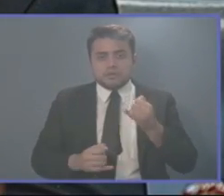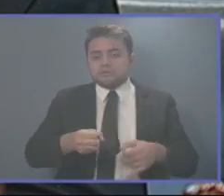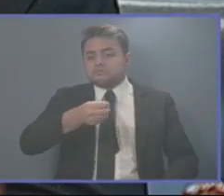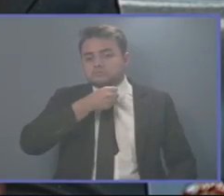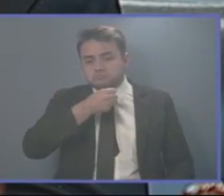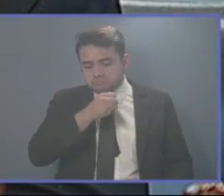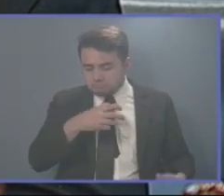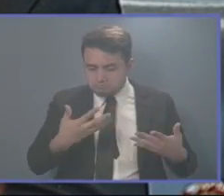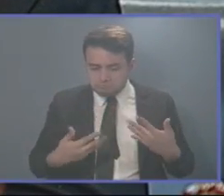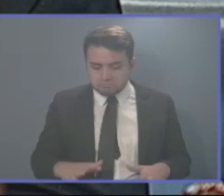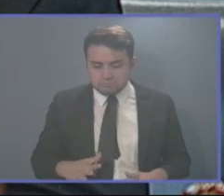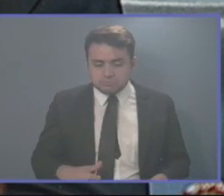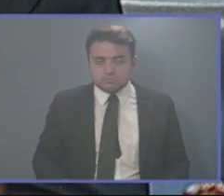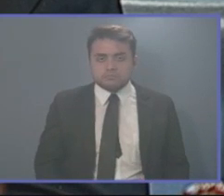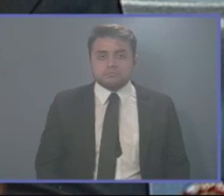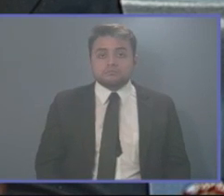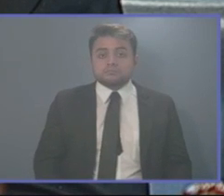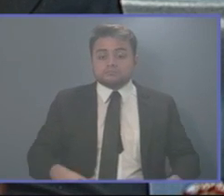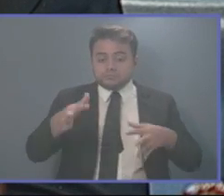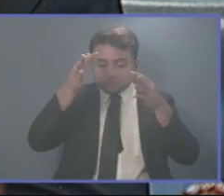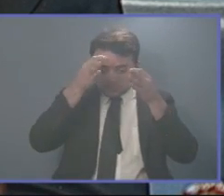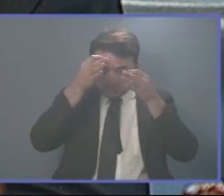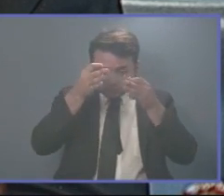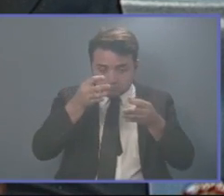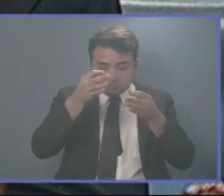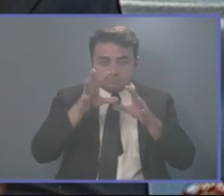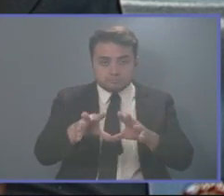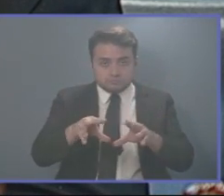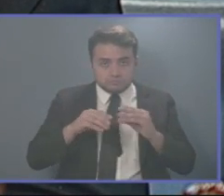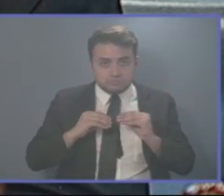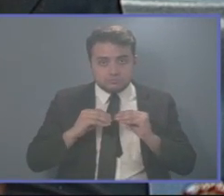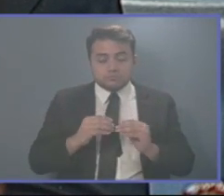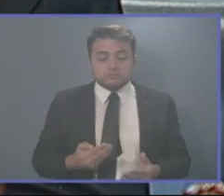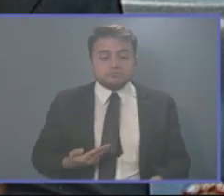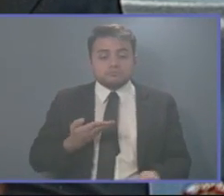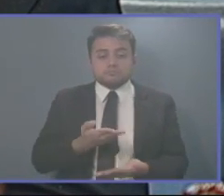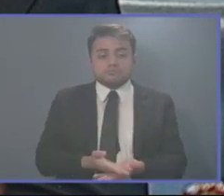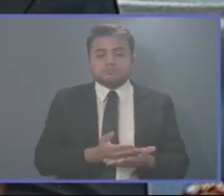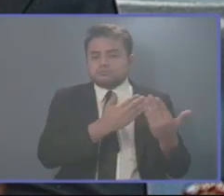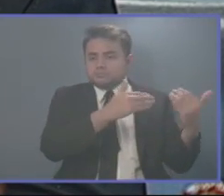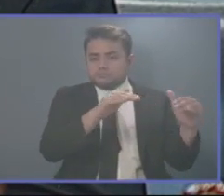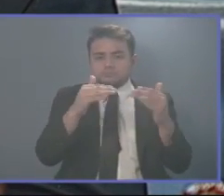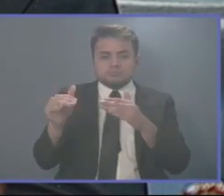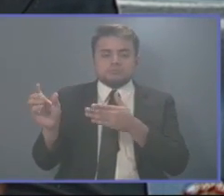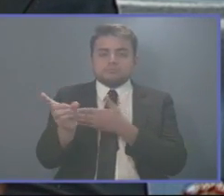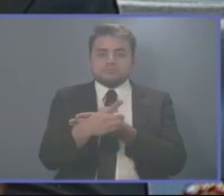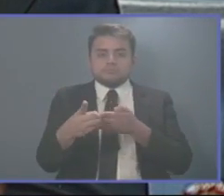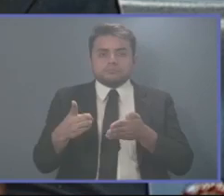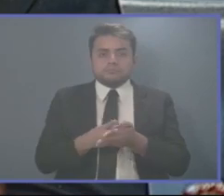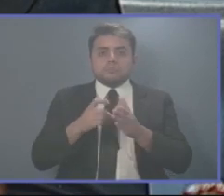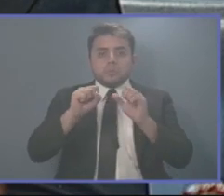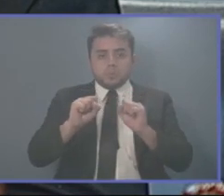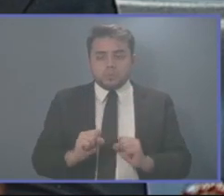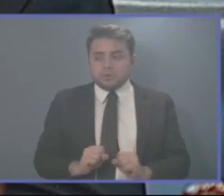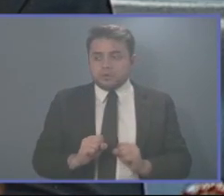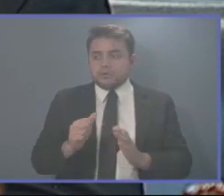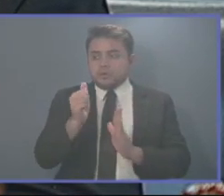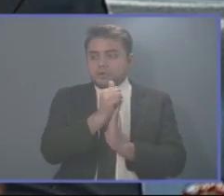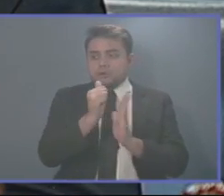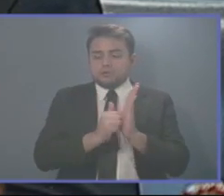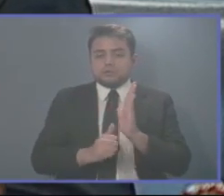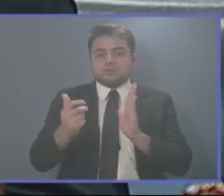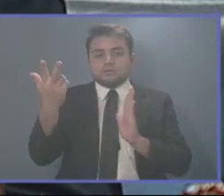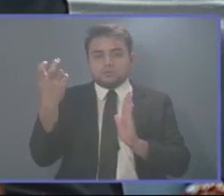dictamen favorable a la iniciativa de varios diputados en el sentido se reforme el artículo 13 de la ley